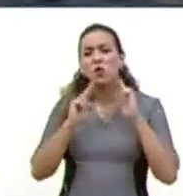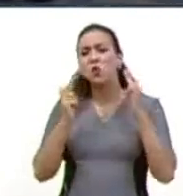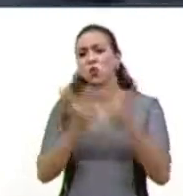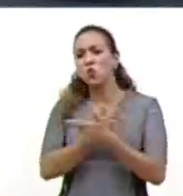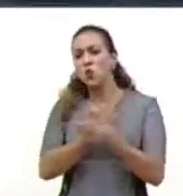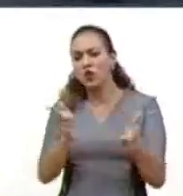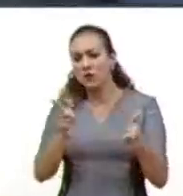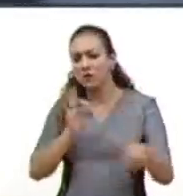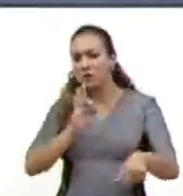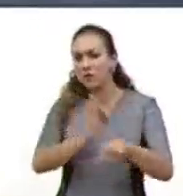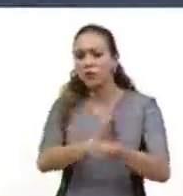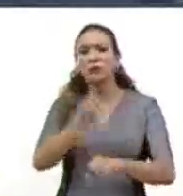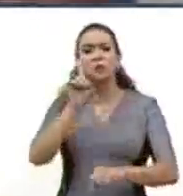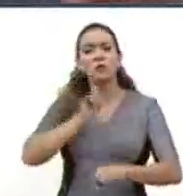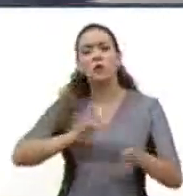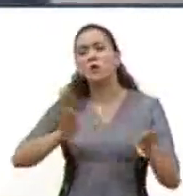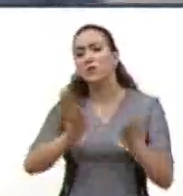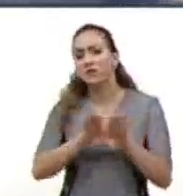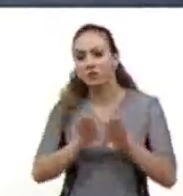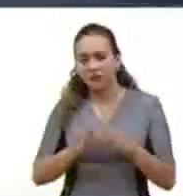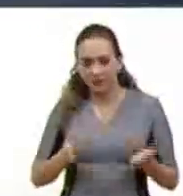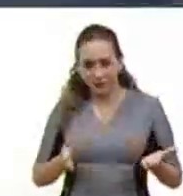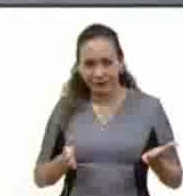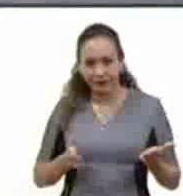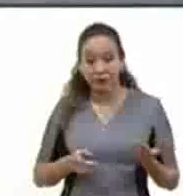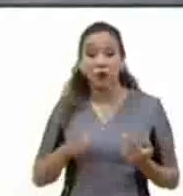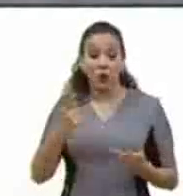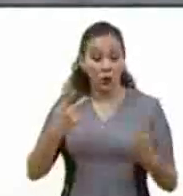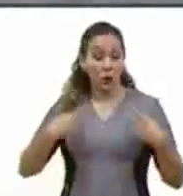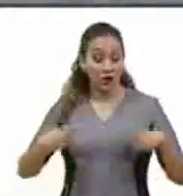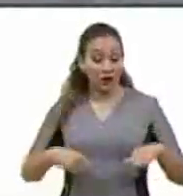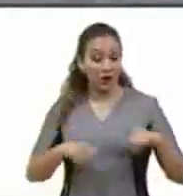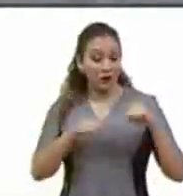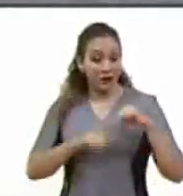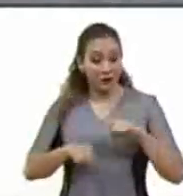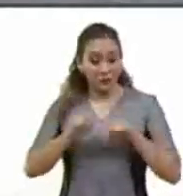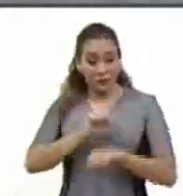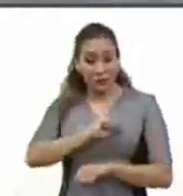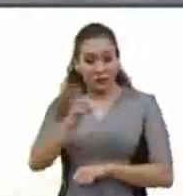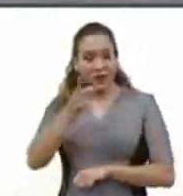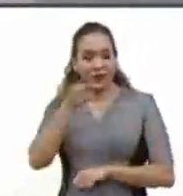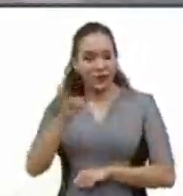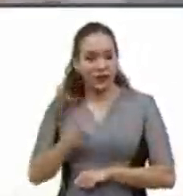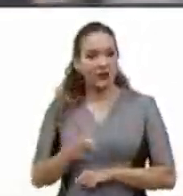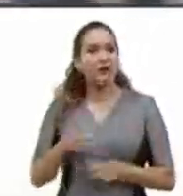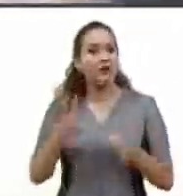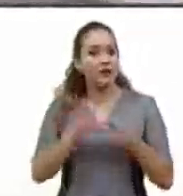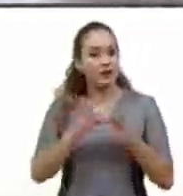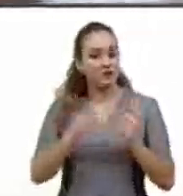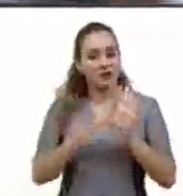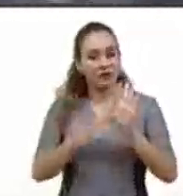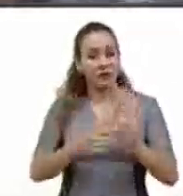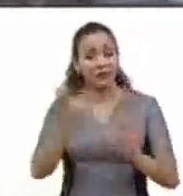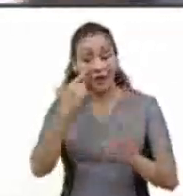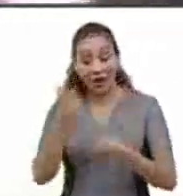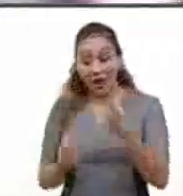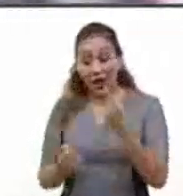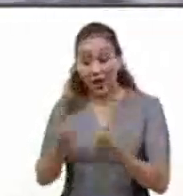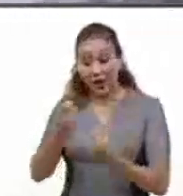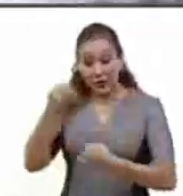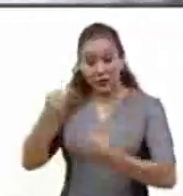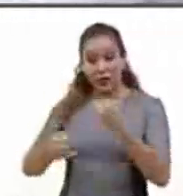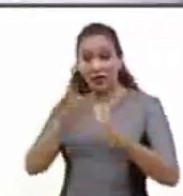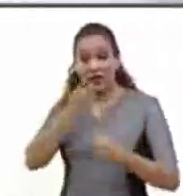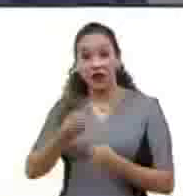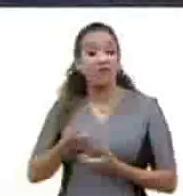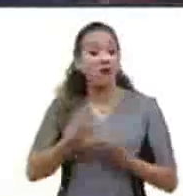la Suprema Corte en la materia, Ramírez Escobedo ejemplificó algunos casos en los que jueces de primera instancia habían negado la